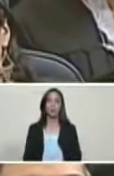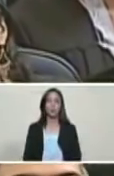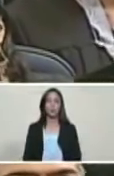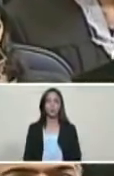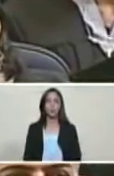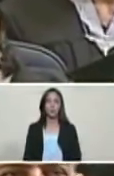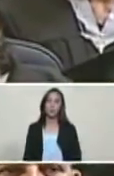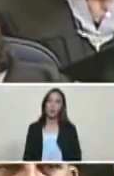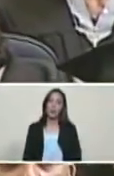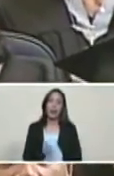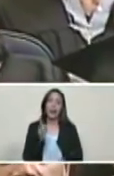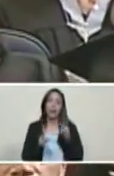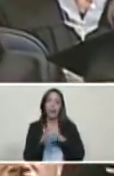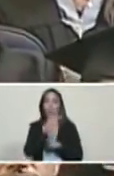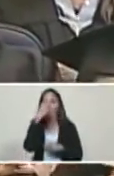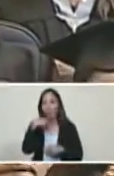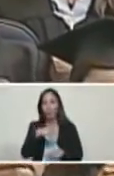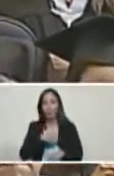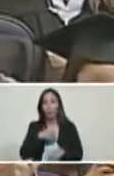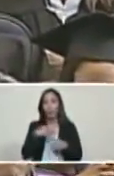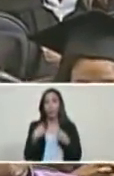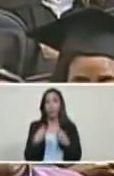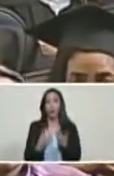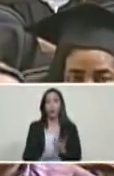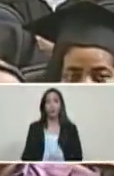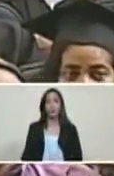Y los que no puedan pagar,